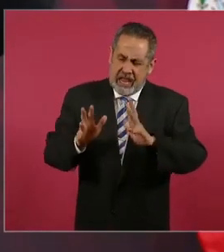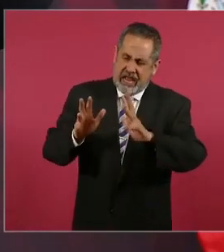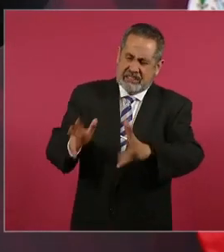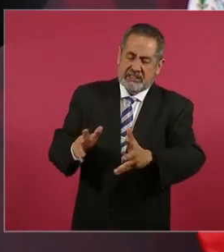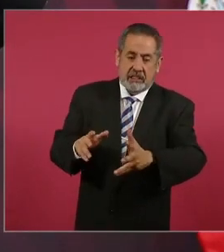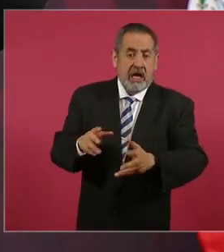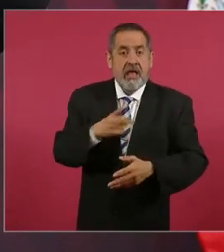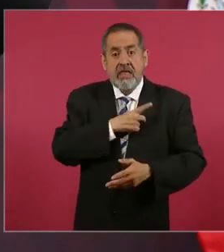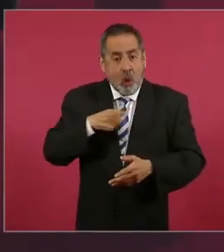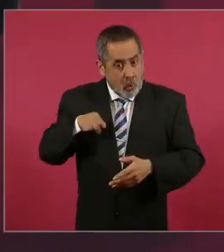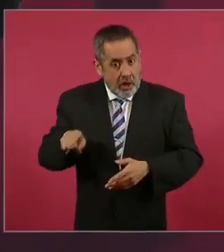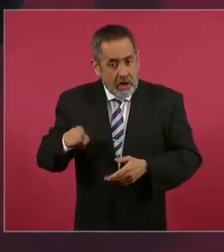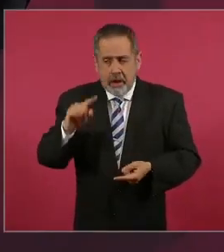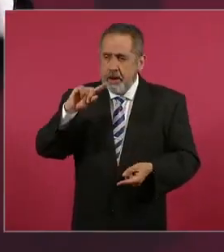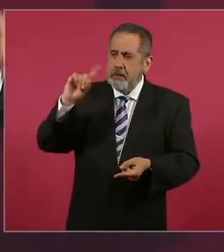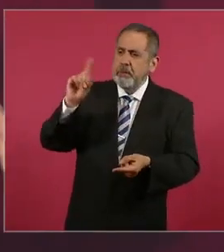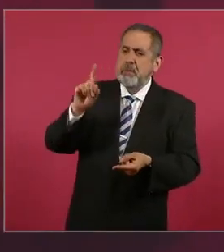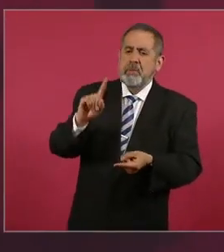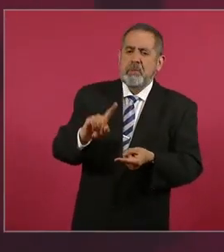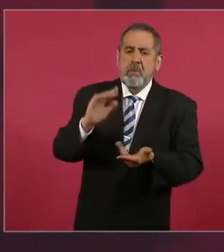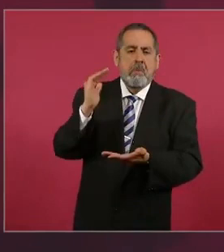deuda de Pemex